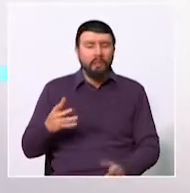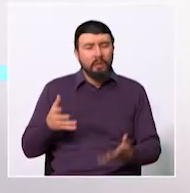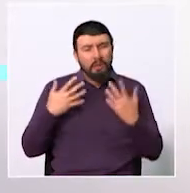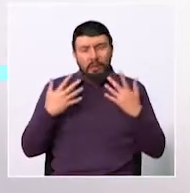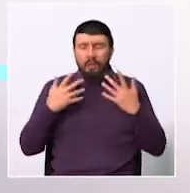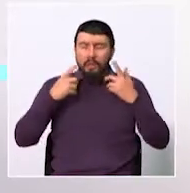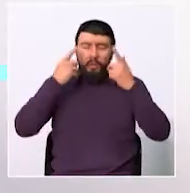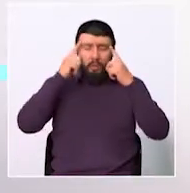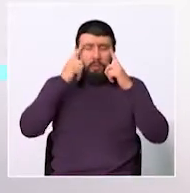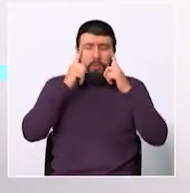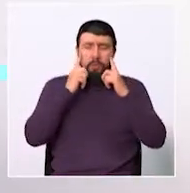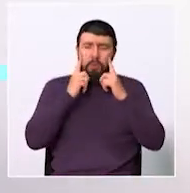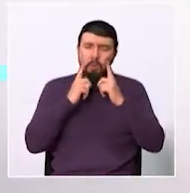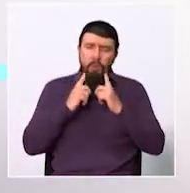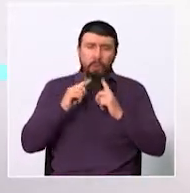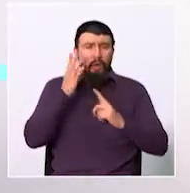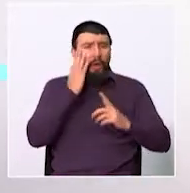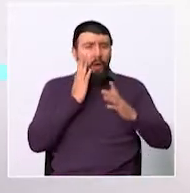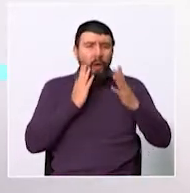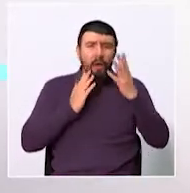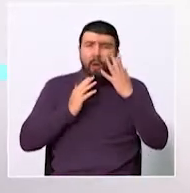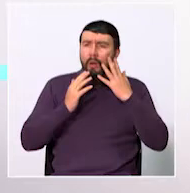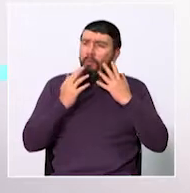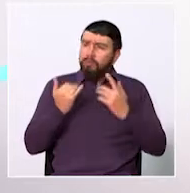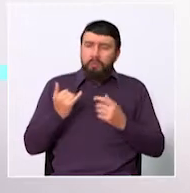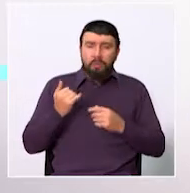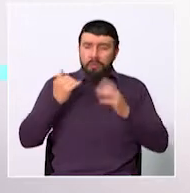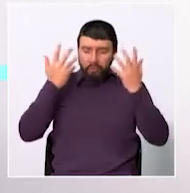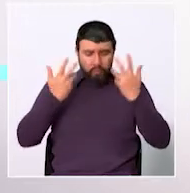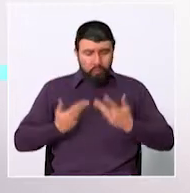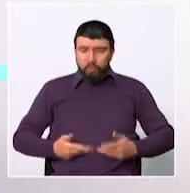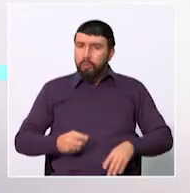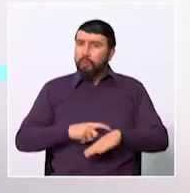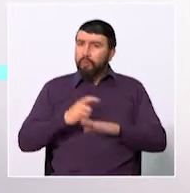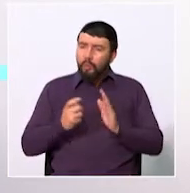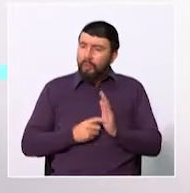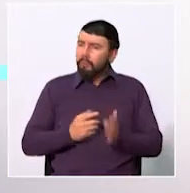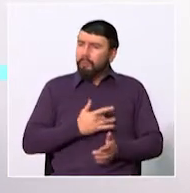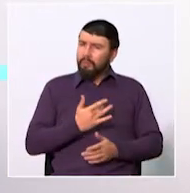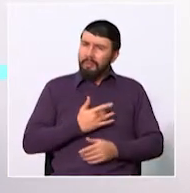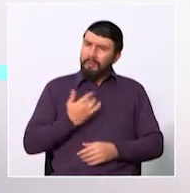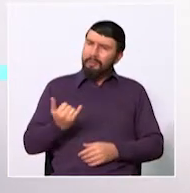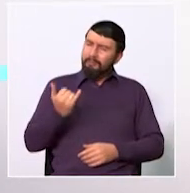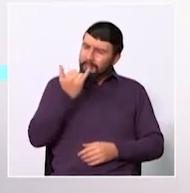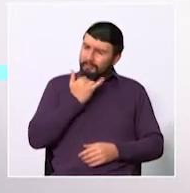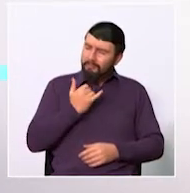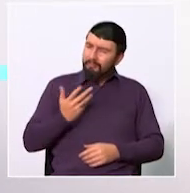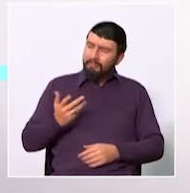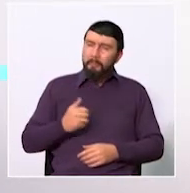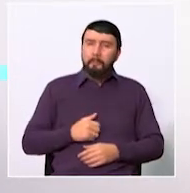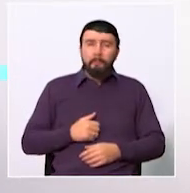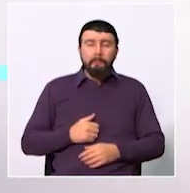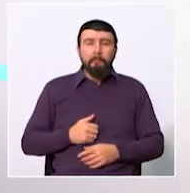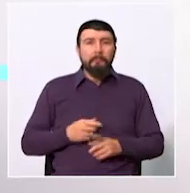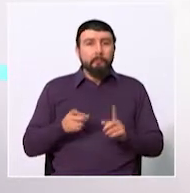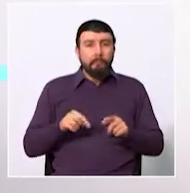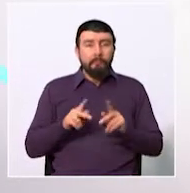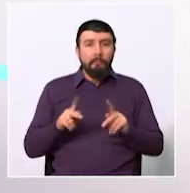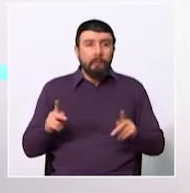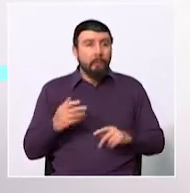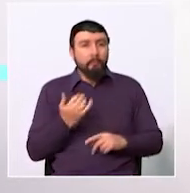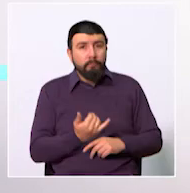un malestar pues un compromiso de su estado general total las personas dejan de tirar